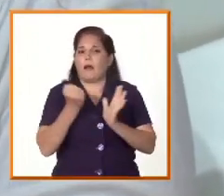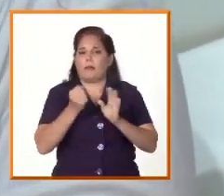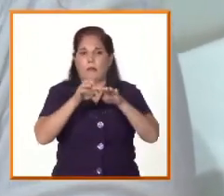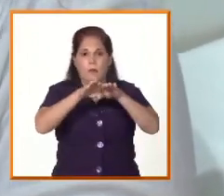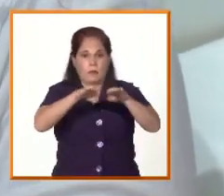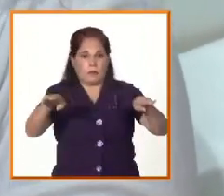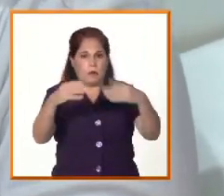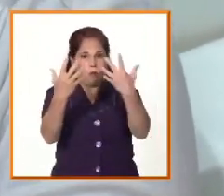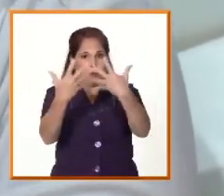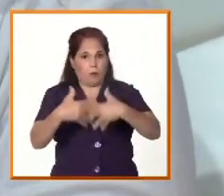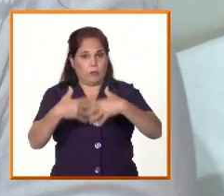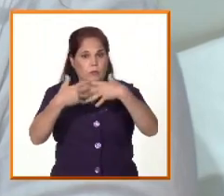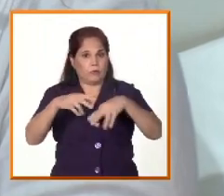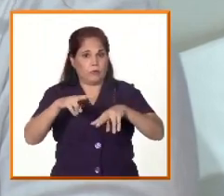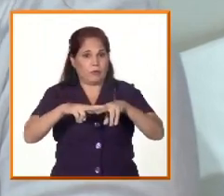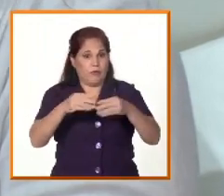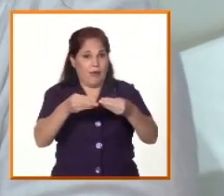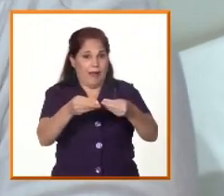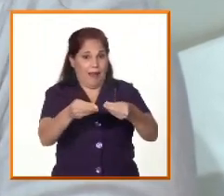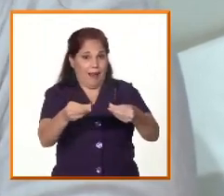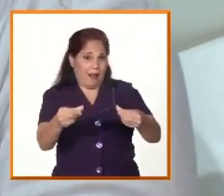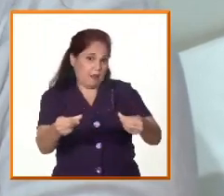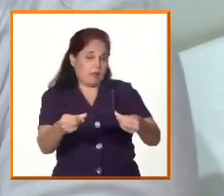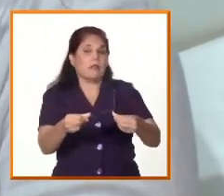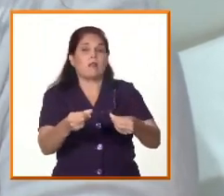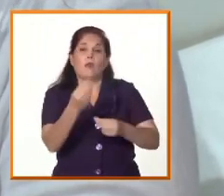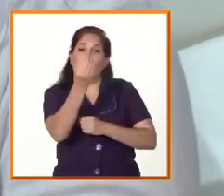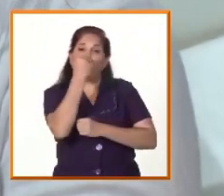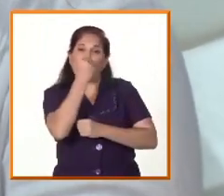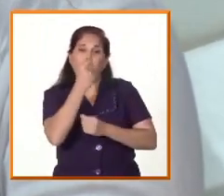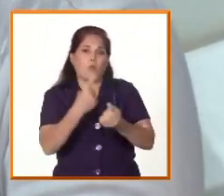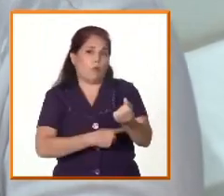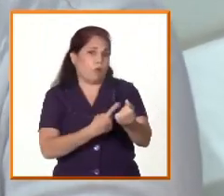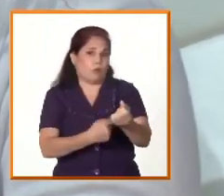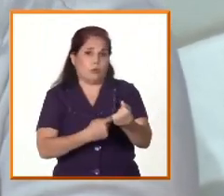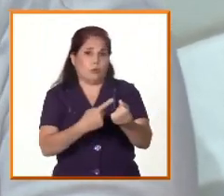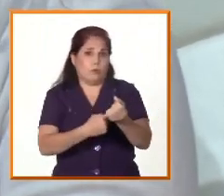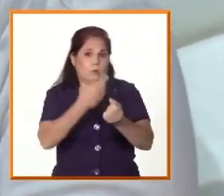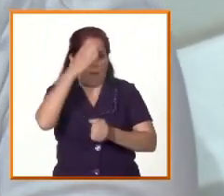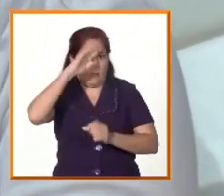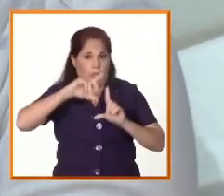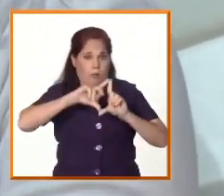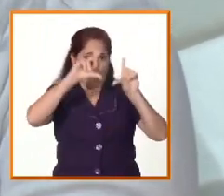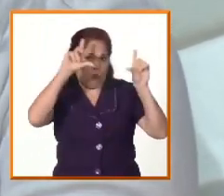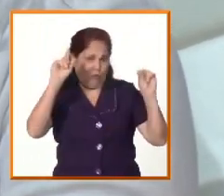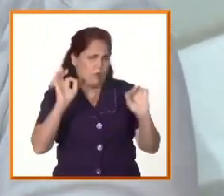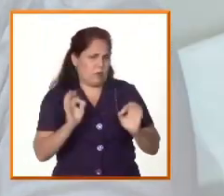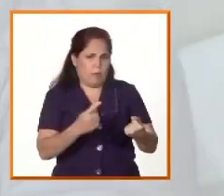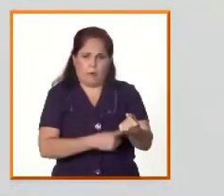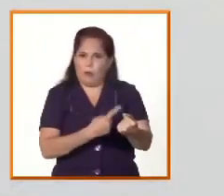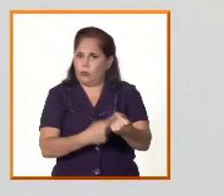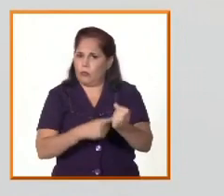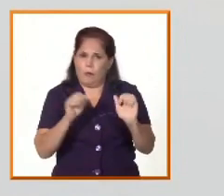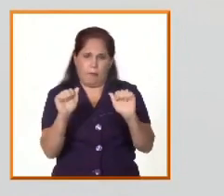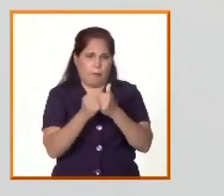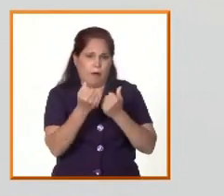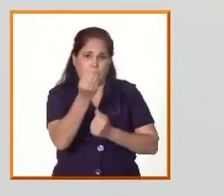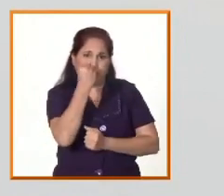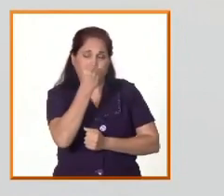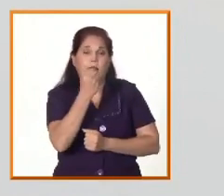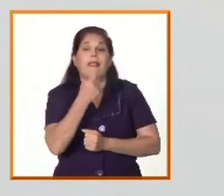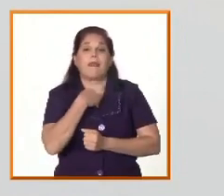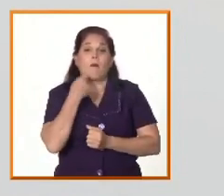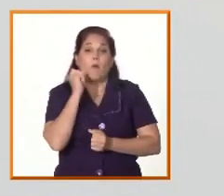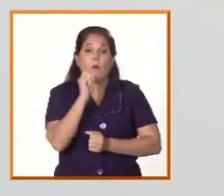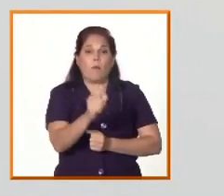estabilidad en la producción de harina y los consumos tradicionales necesitamos tenemos que comprar tres